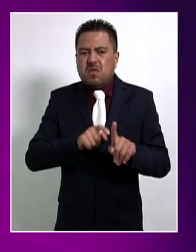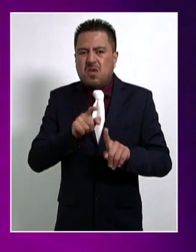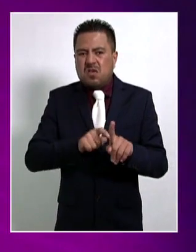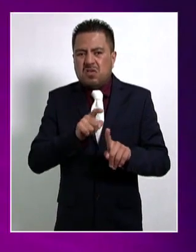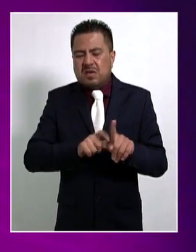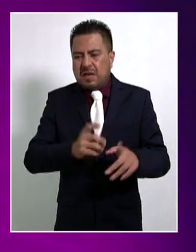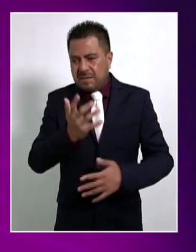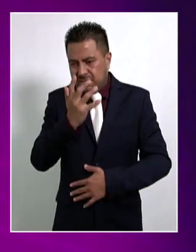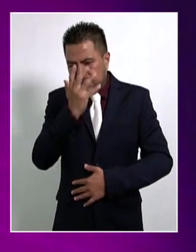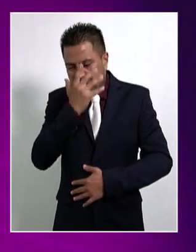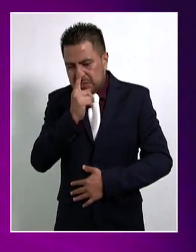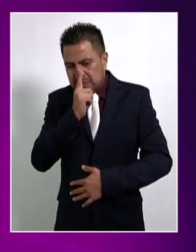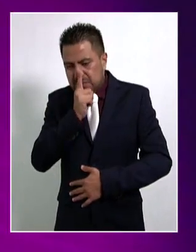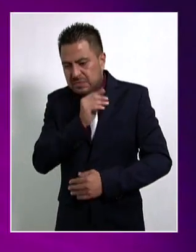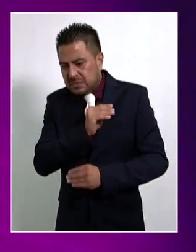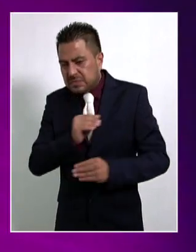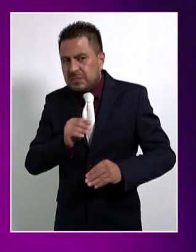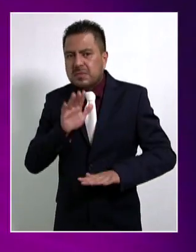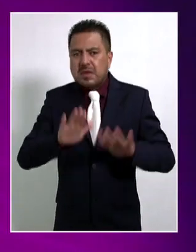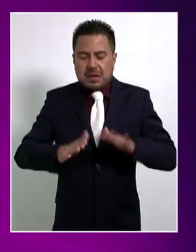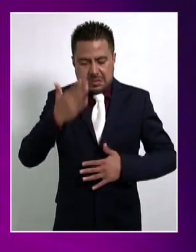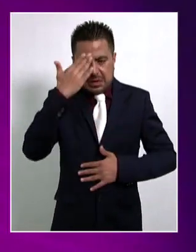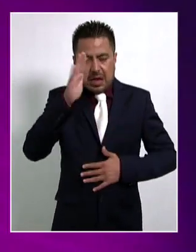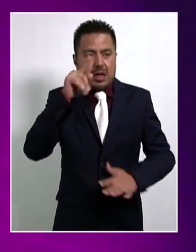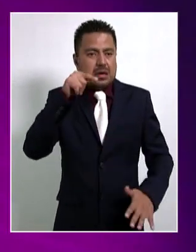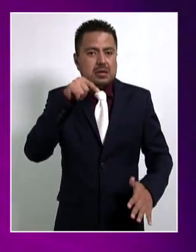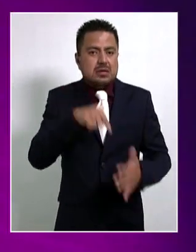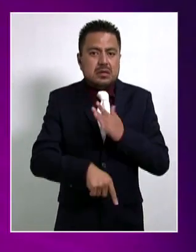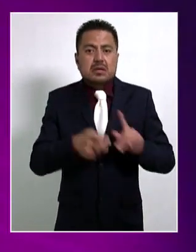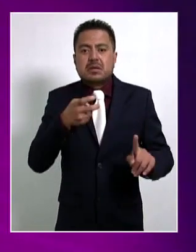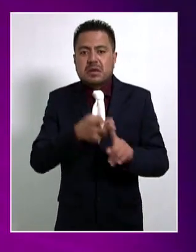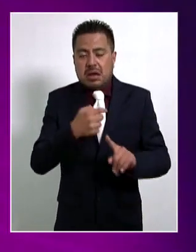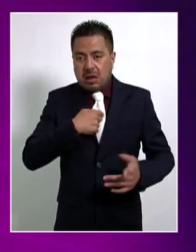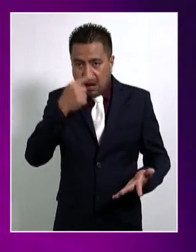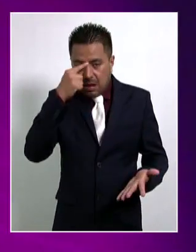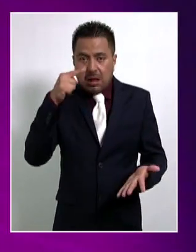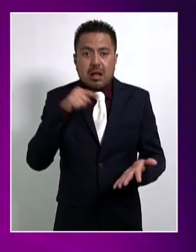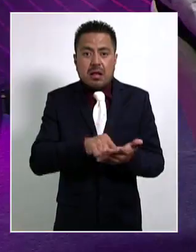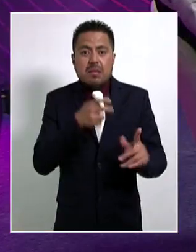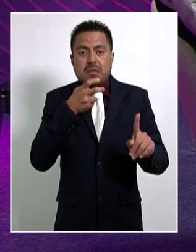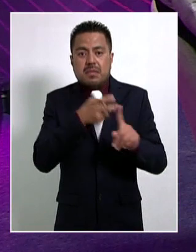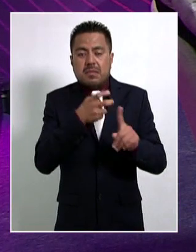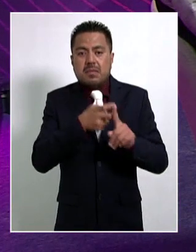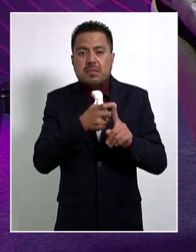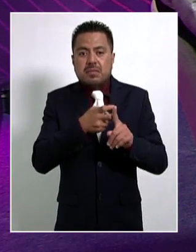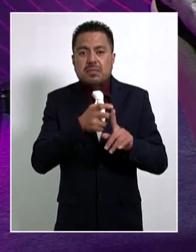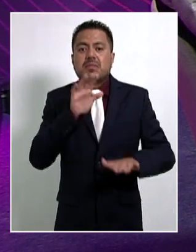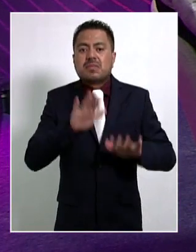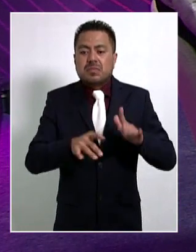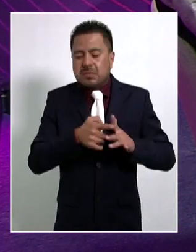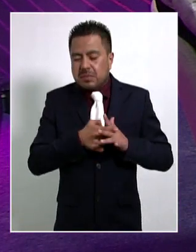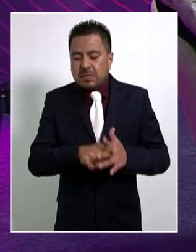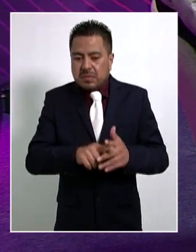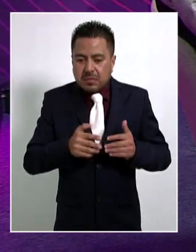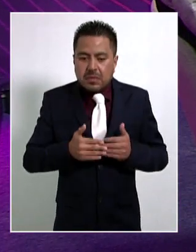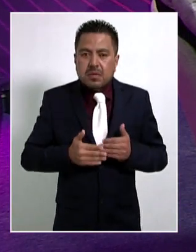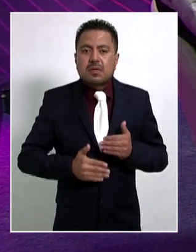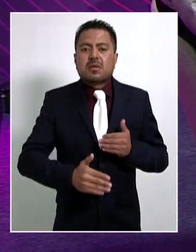la vergüenza y muchas veces el desconocimiento. Creo que eso ha sido un punto de partida